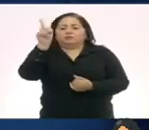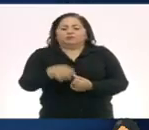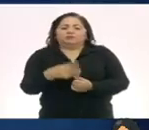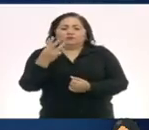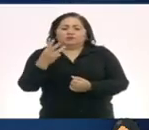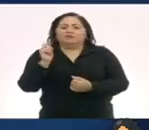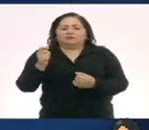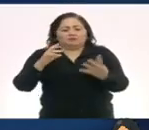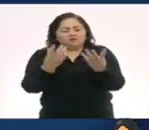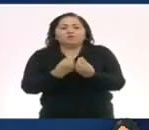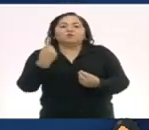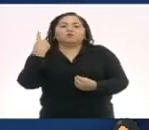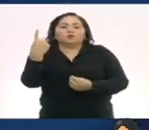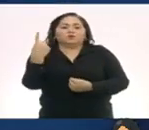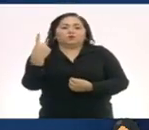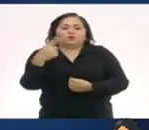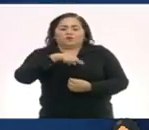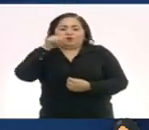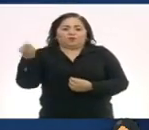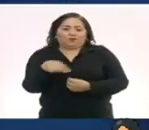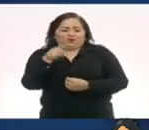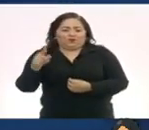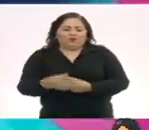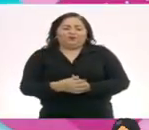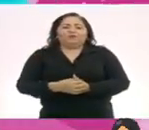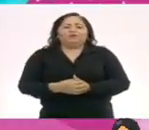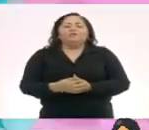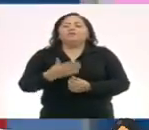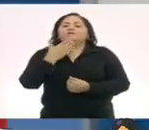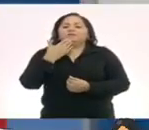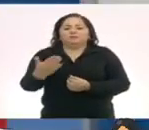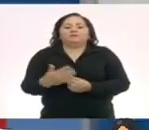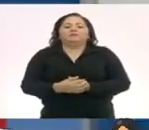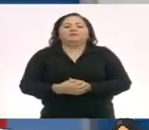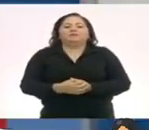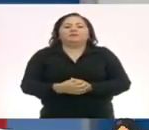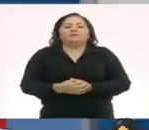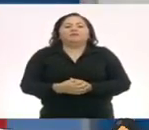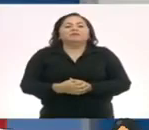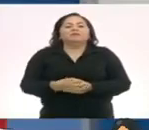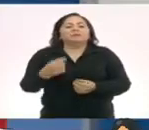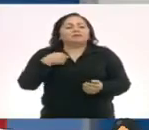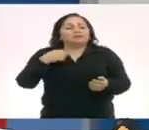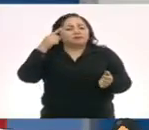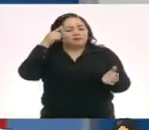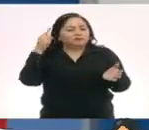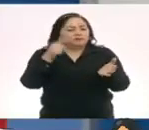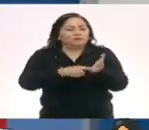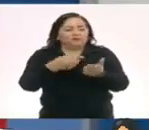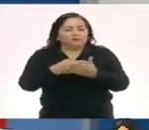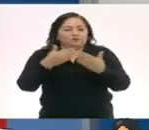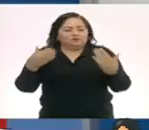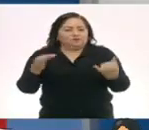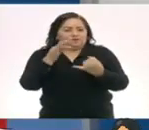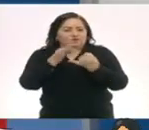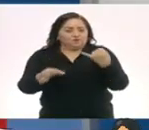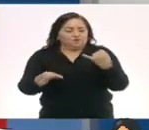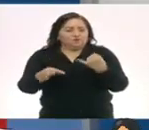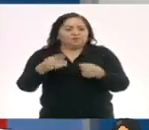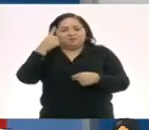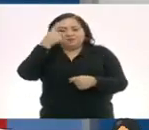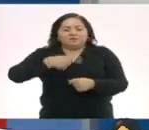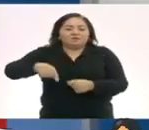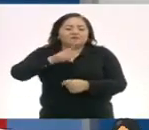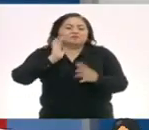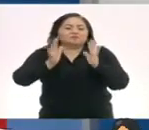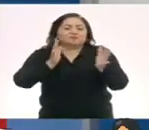a un entero. Así es. Perfecto. Muy bien. Pues yo creo que va el último repaso para que ya